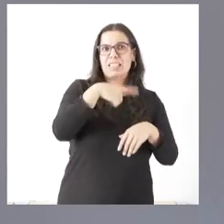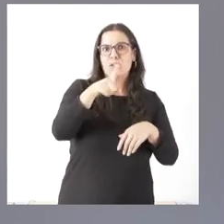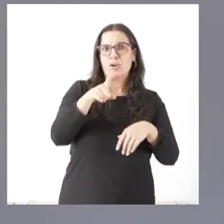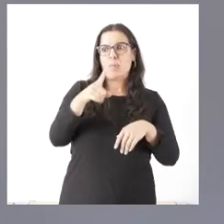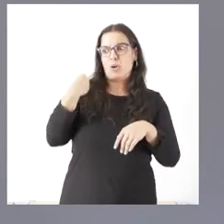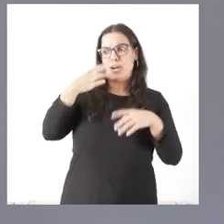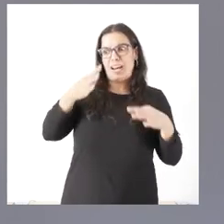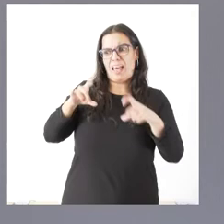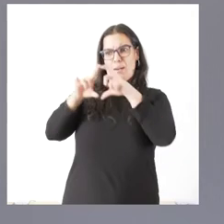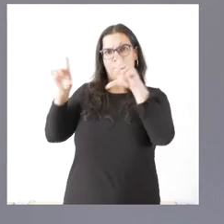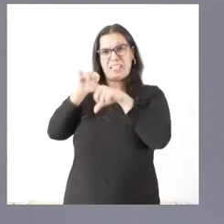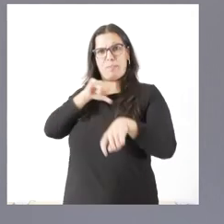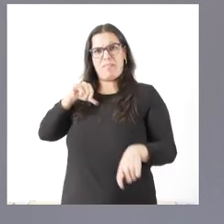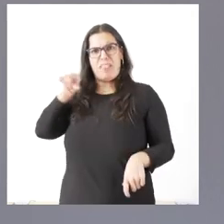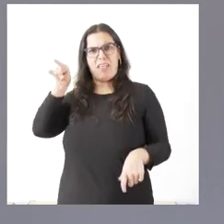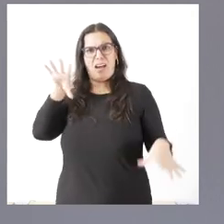propia empresa la que decida